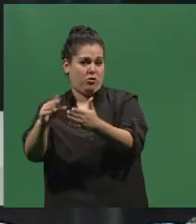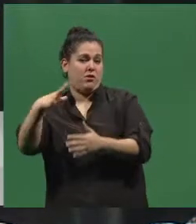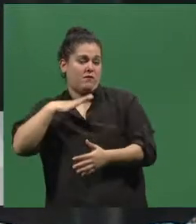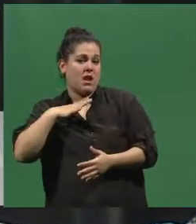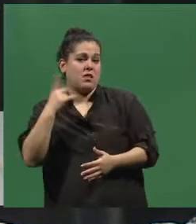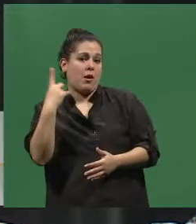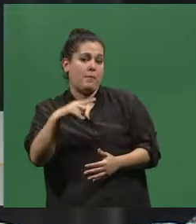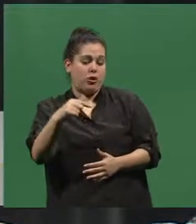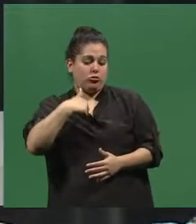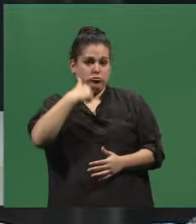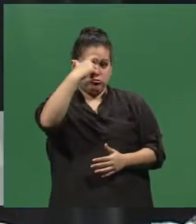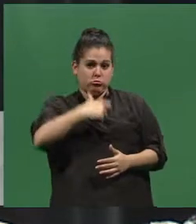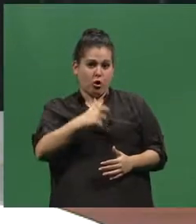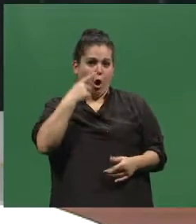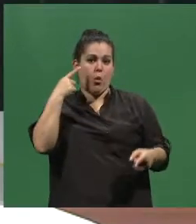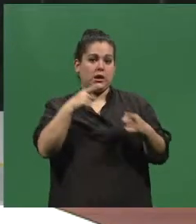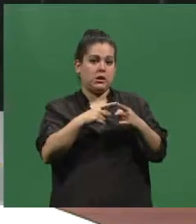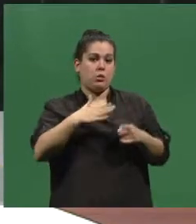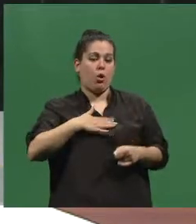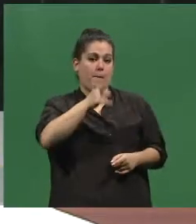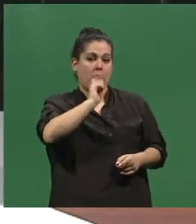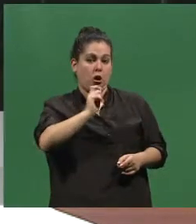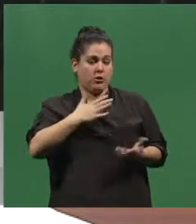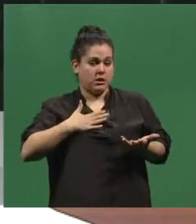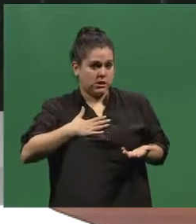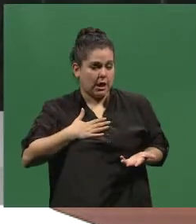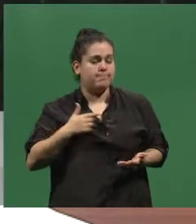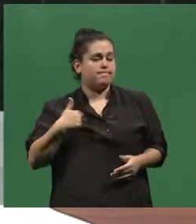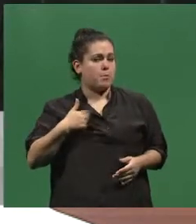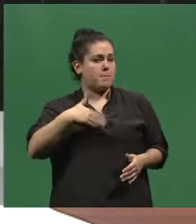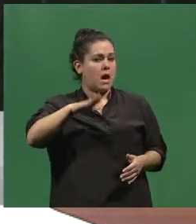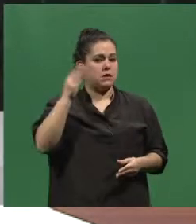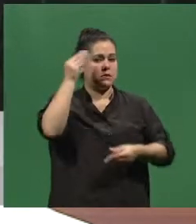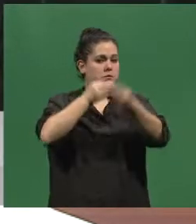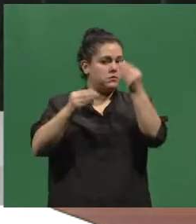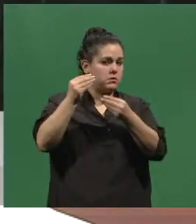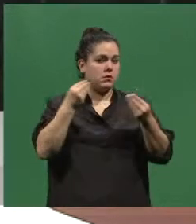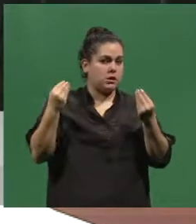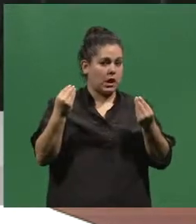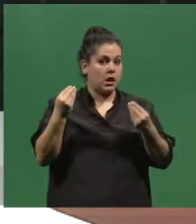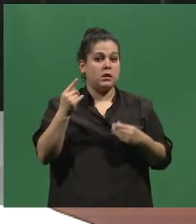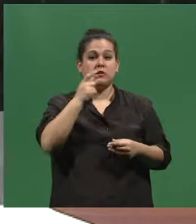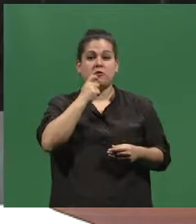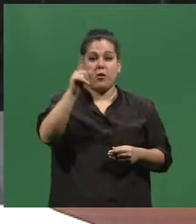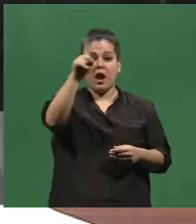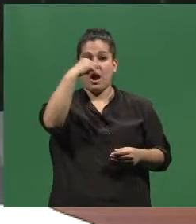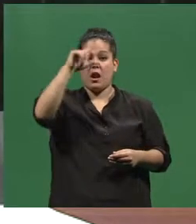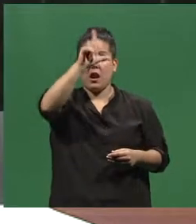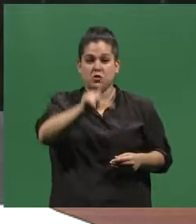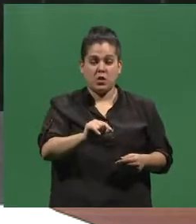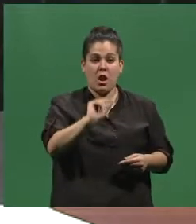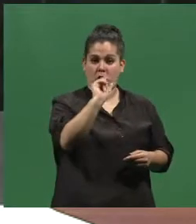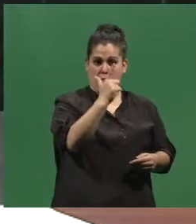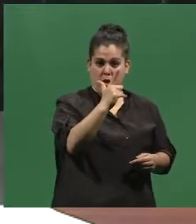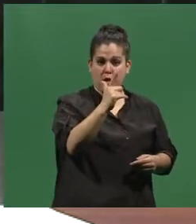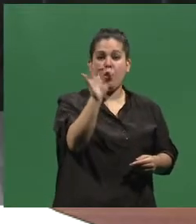vista periodístico, como un comunicador, lo que me preocupa un poco es si no hay a nivel nacional, no habrá